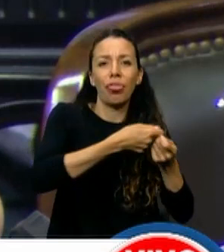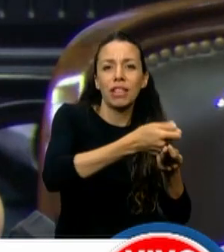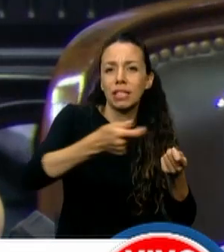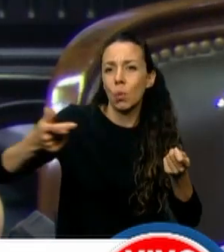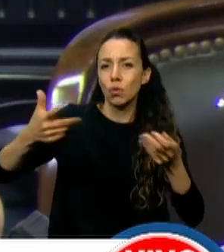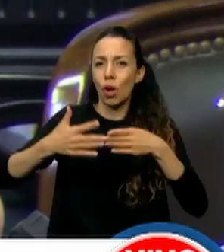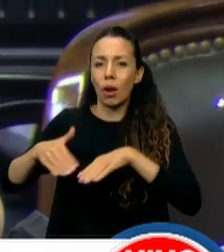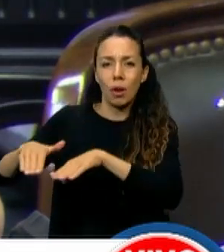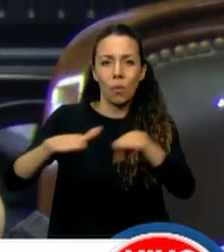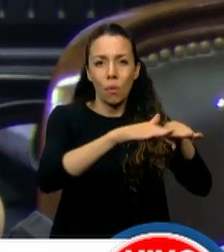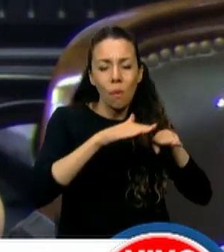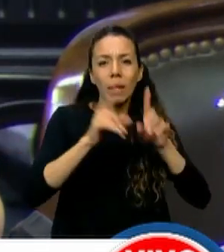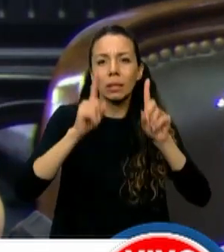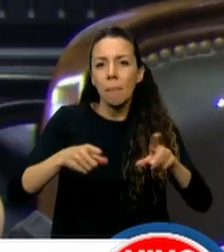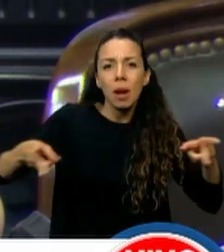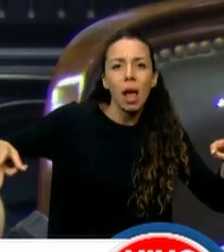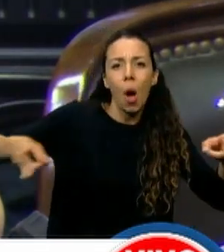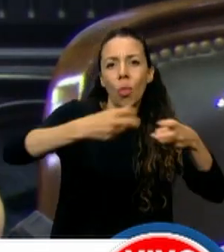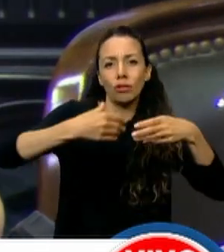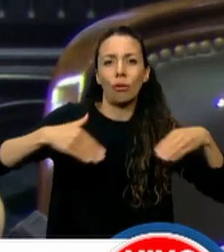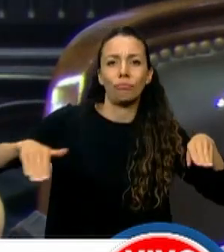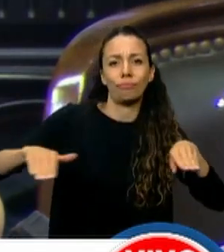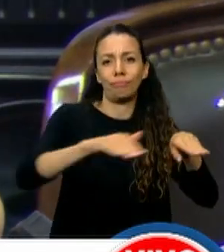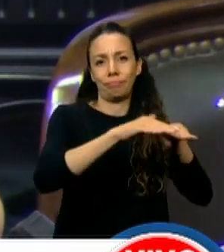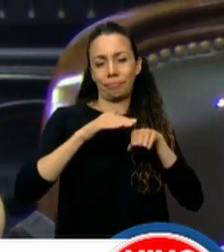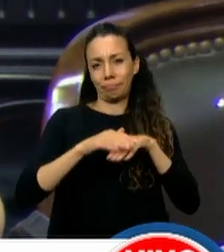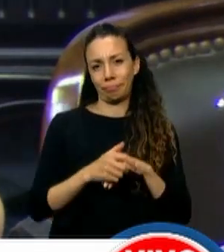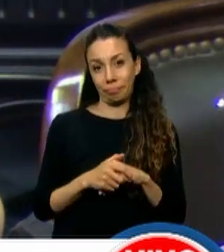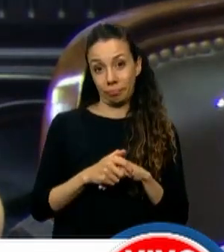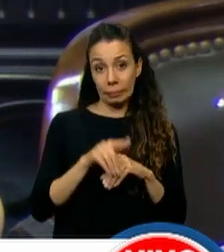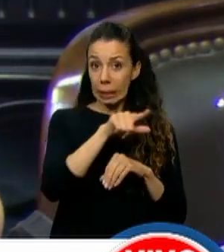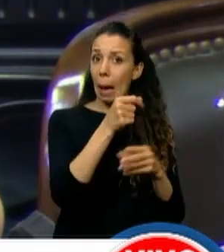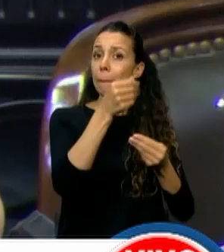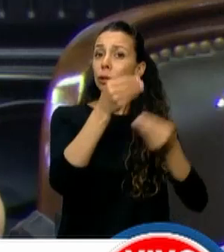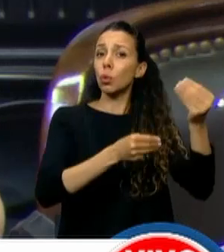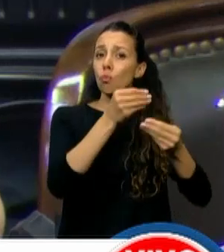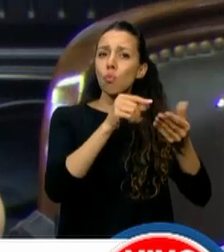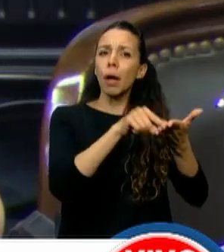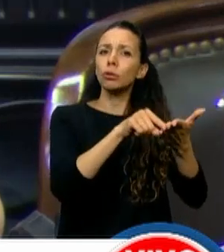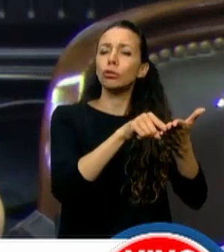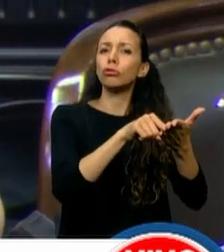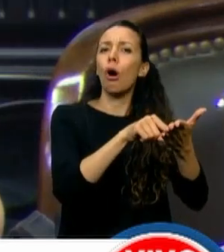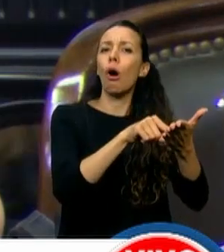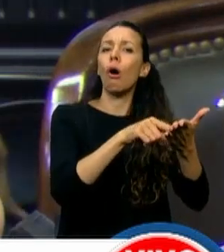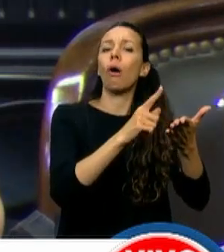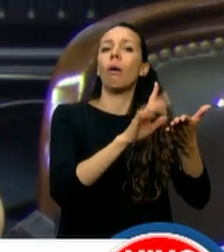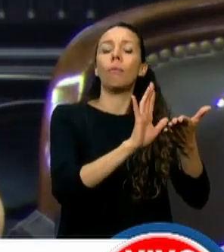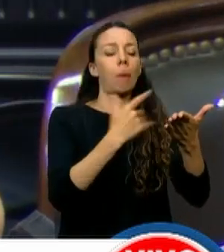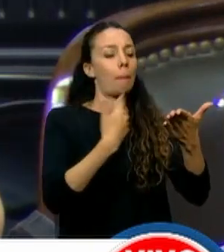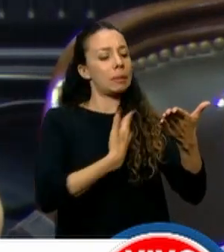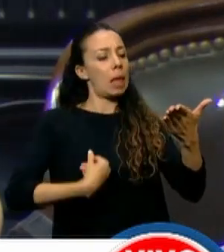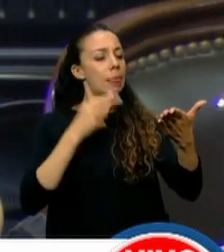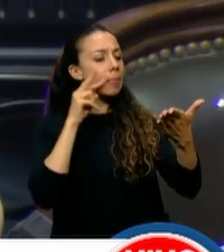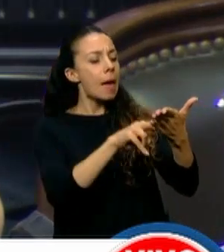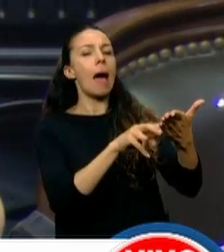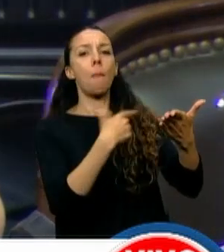y en la recaudación. El presupuesto le dice al presidente en qué puede gastar y en qué